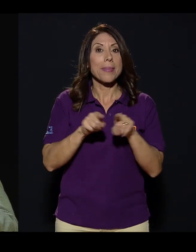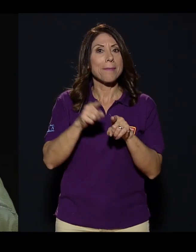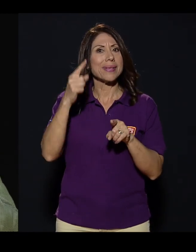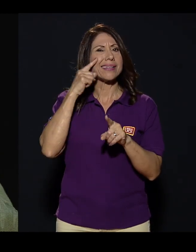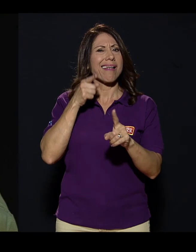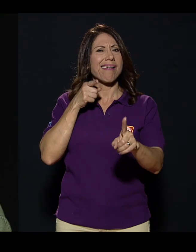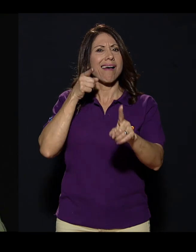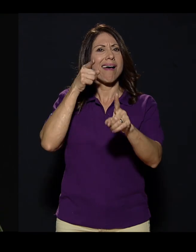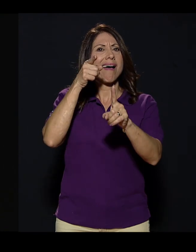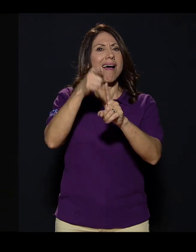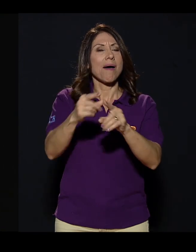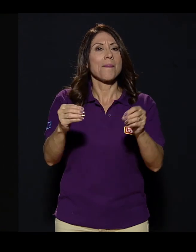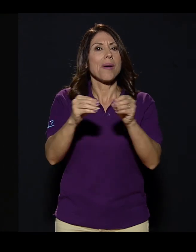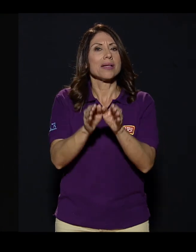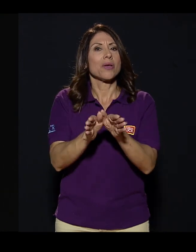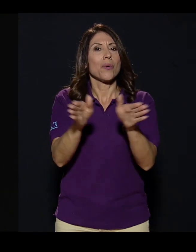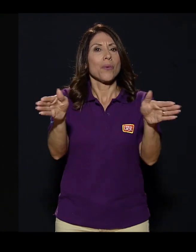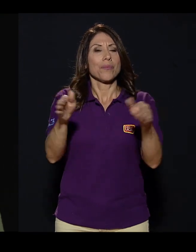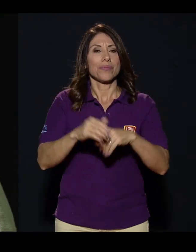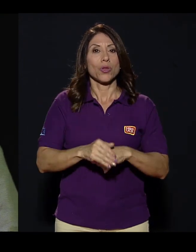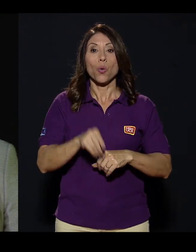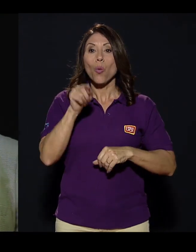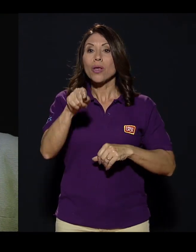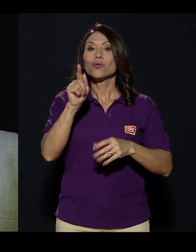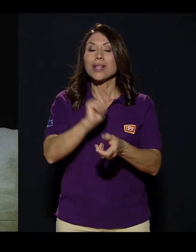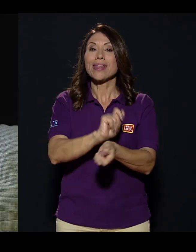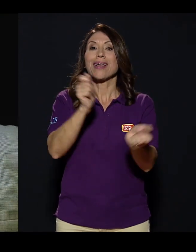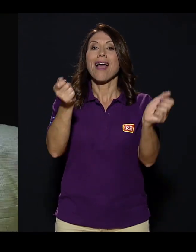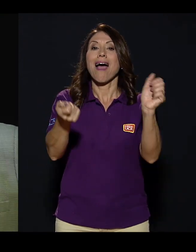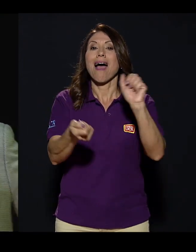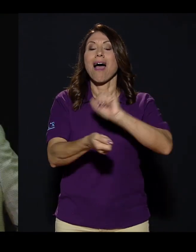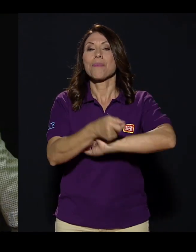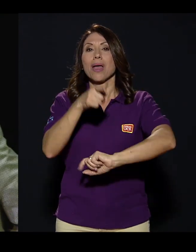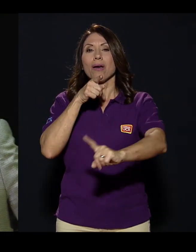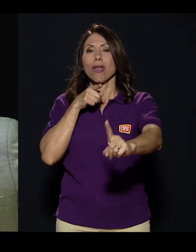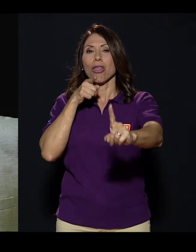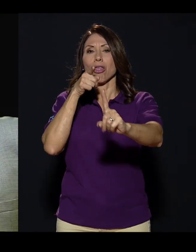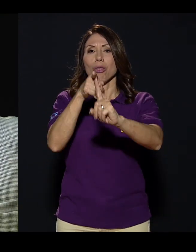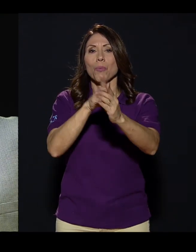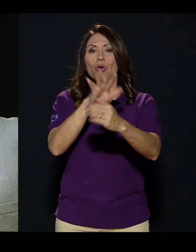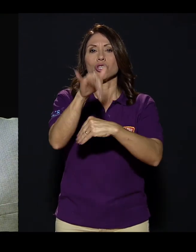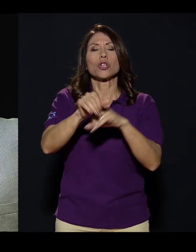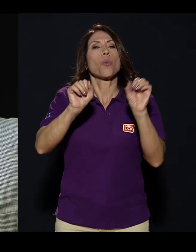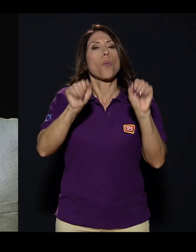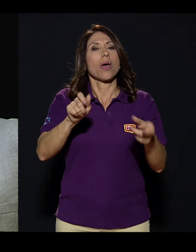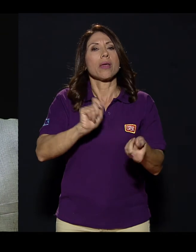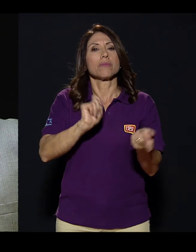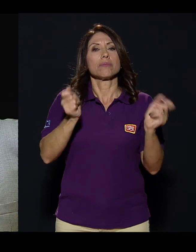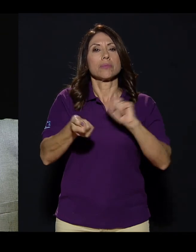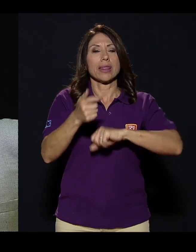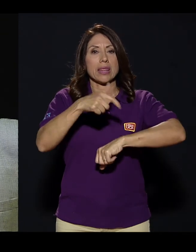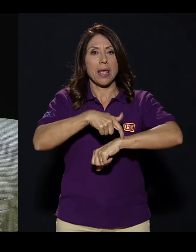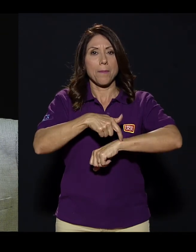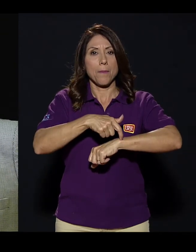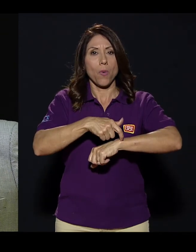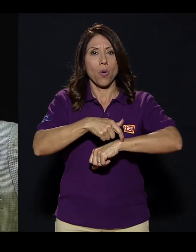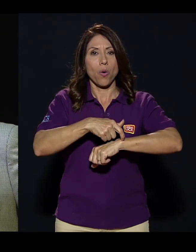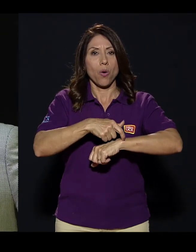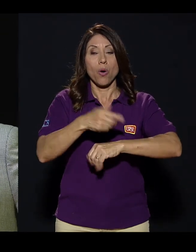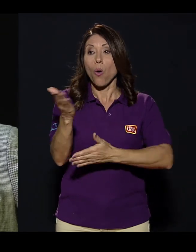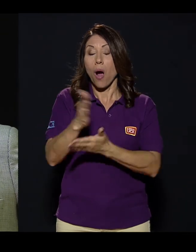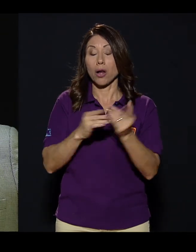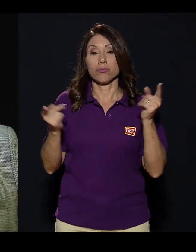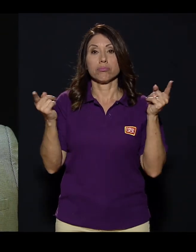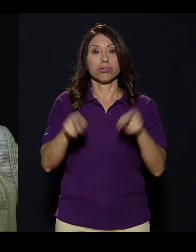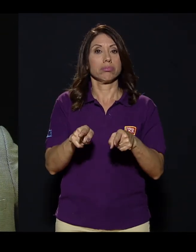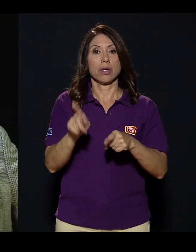tiempo. Una variable inesperada. En la construcción que tuvimos de una piscina en Santa Ana, teníamos